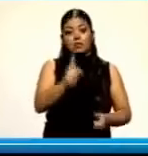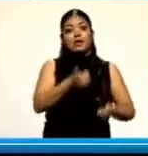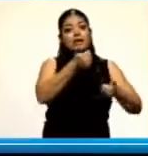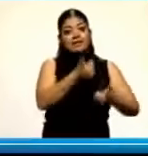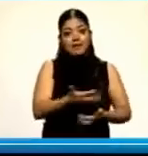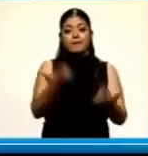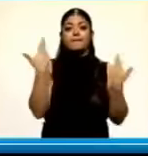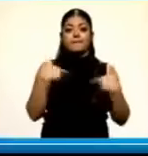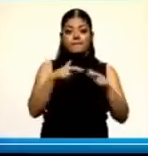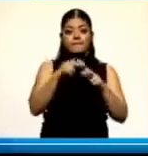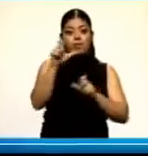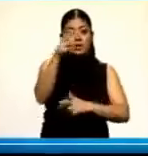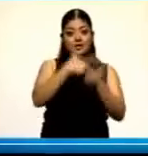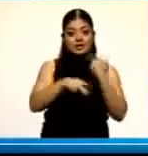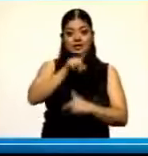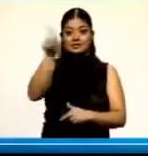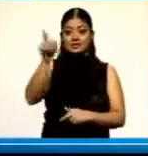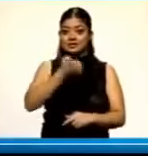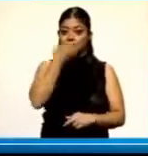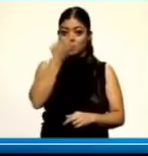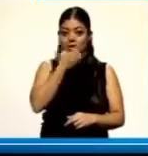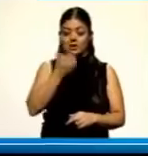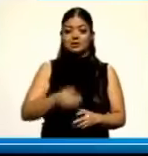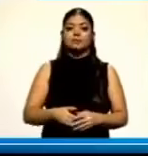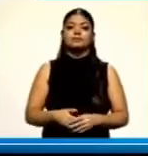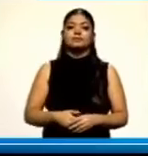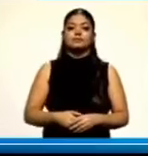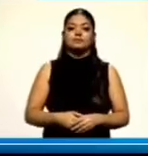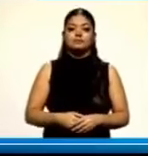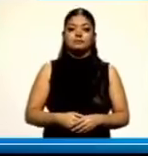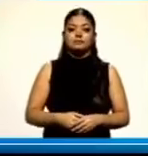maestro cuando regreses a clases.